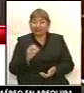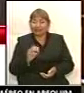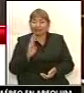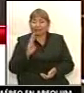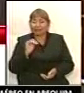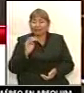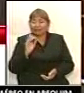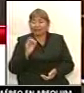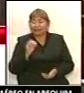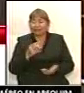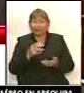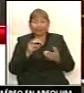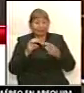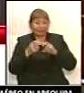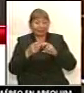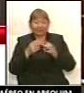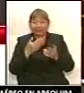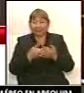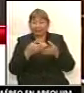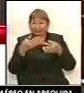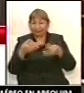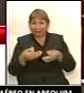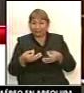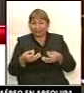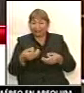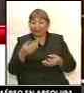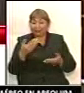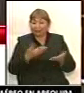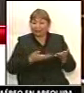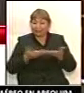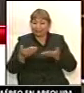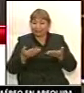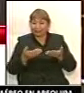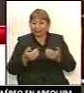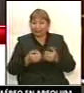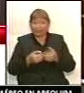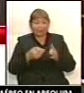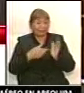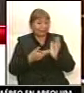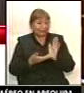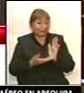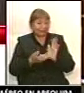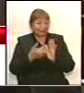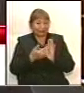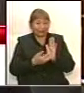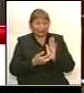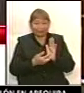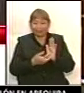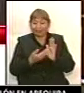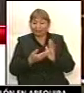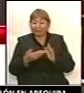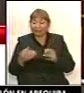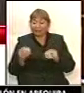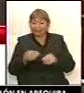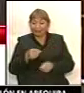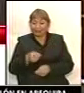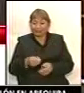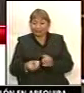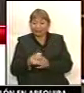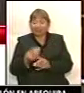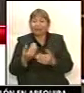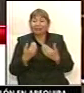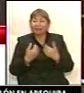etapa realmente sirva de plataforma para el desarrollo del pequeño agricultor, tiene que